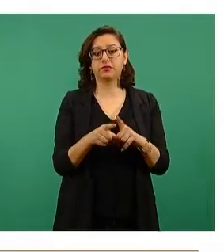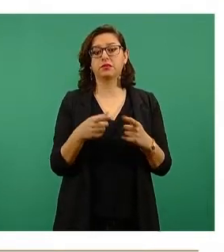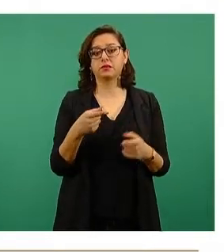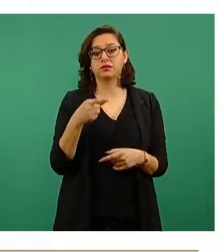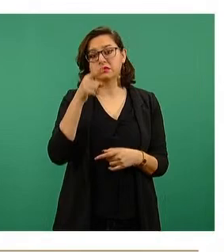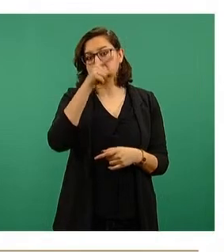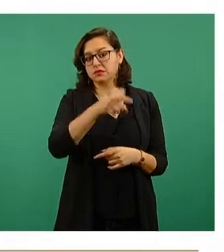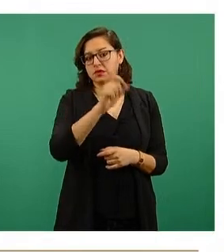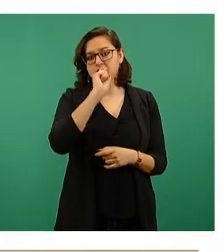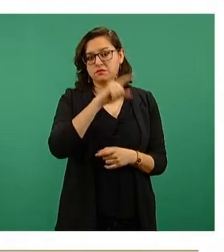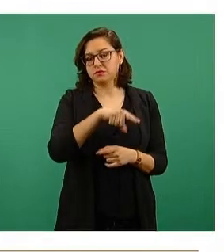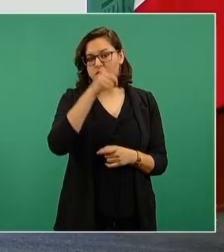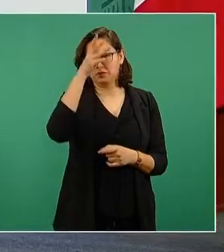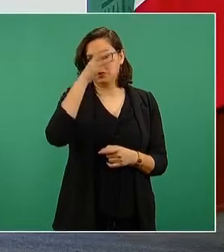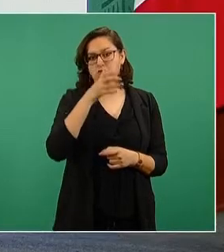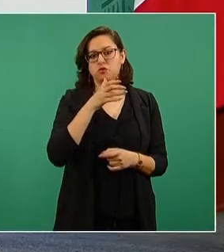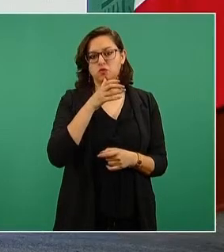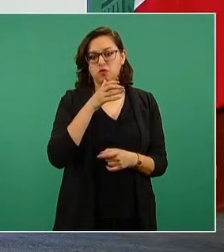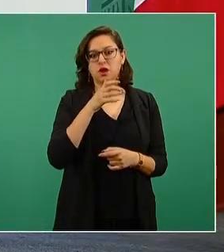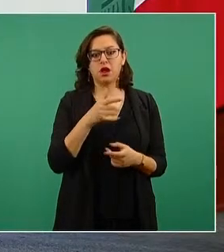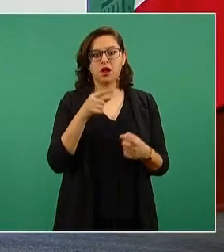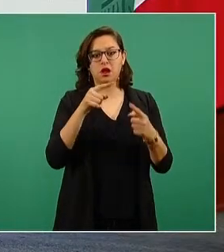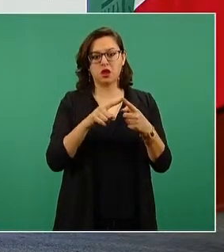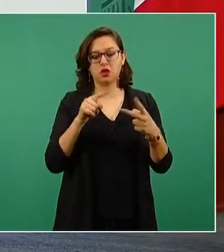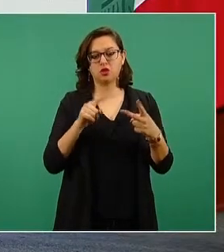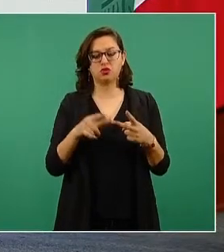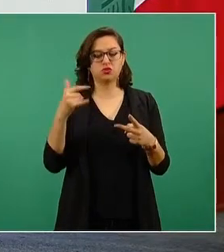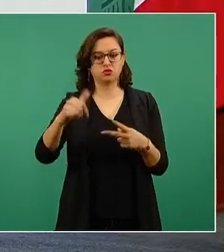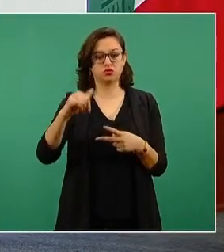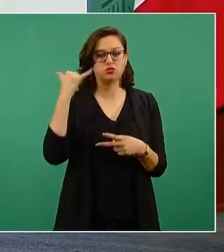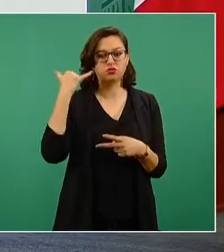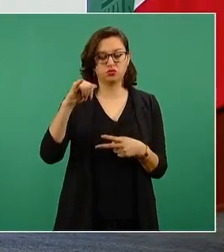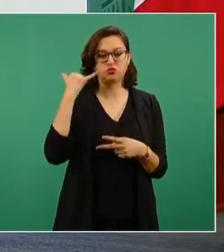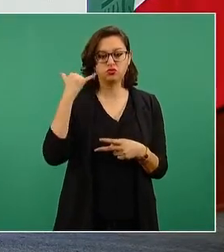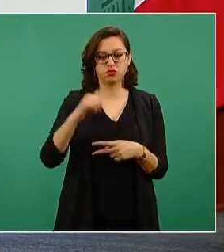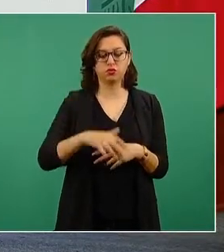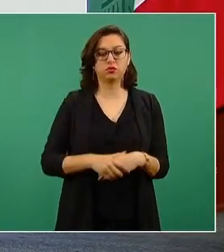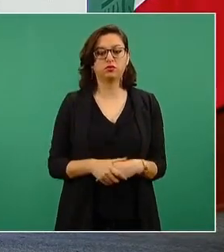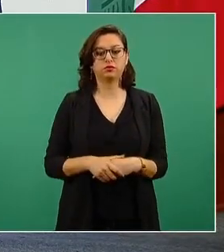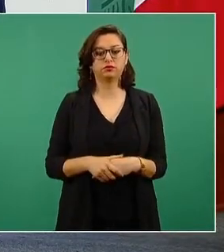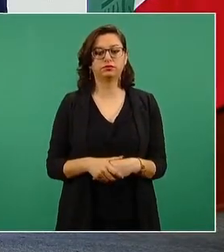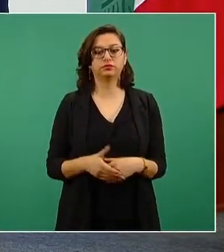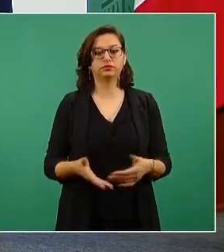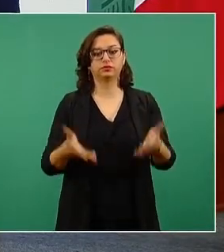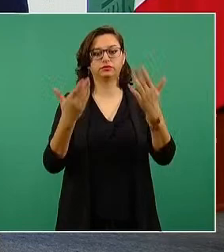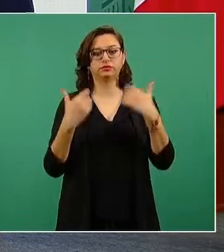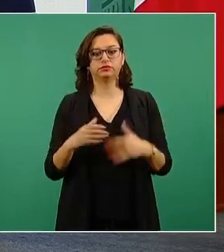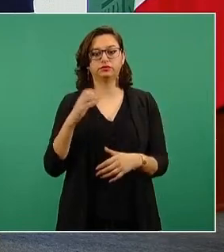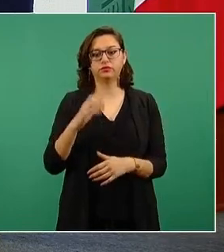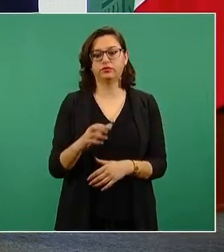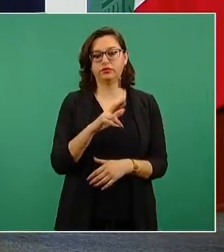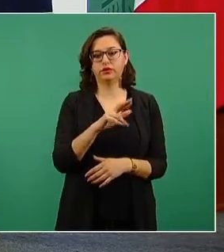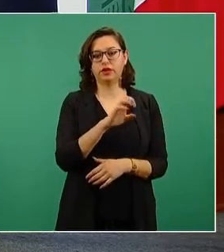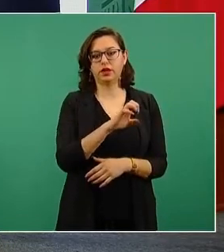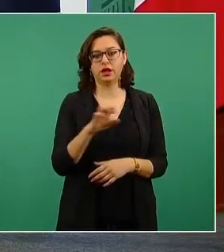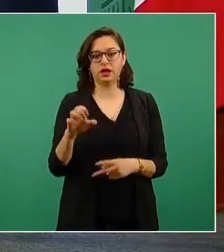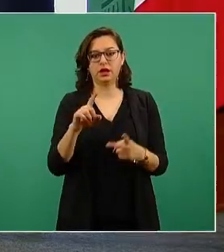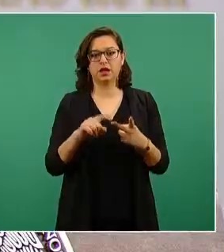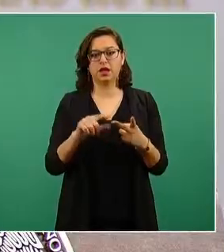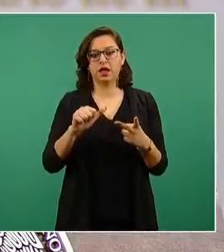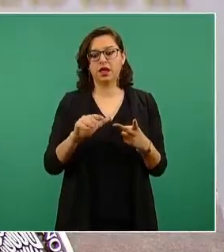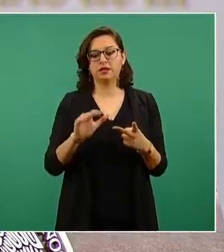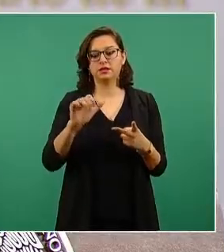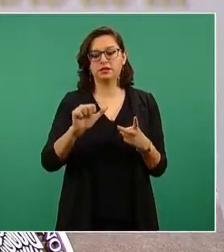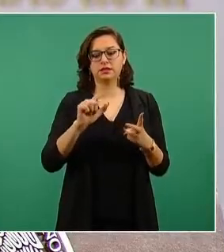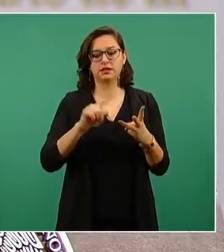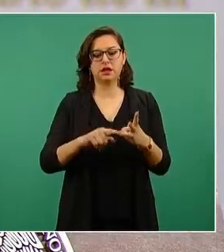una de las que no se dejó verificar y ahora dos en Yucatán. En coordinación con la CRE, ASEA, Guardia Nacional y el Gobierno